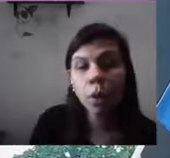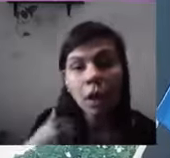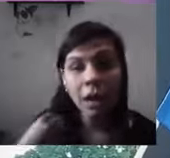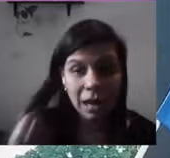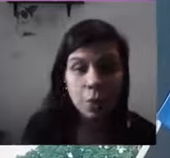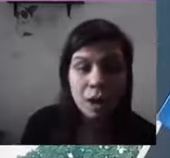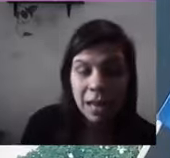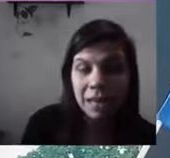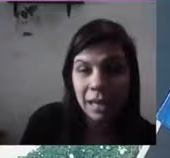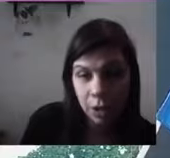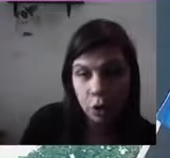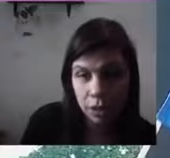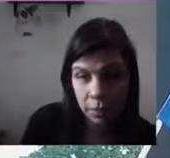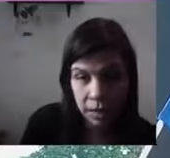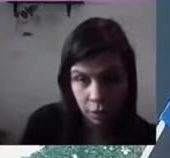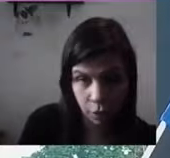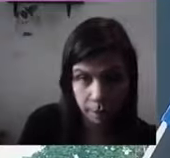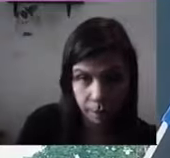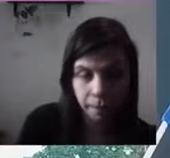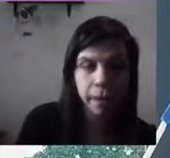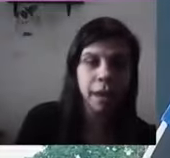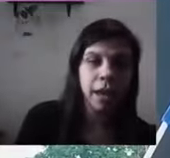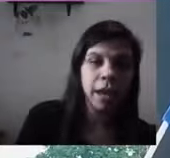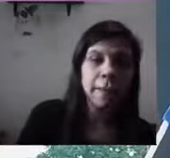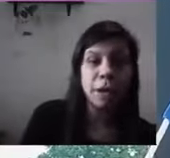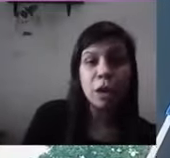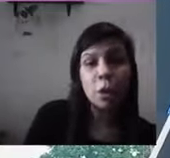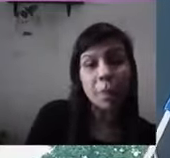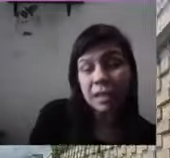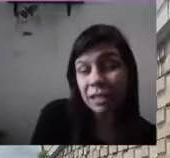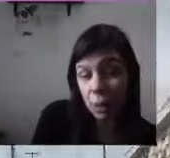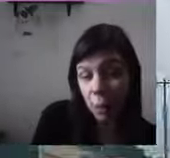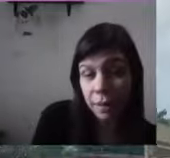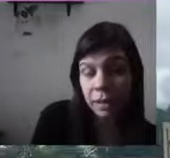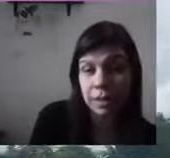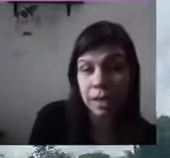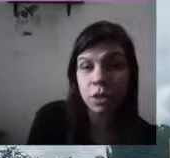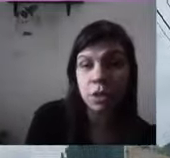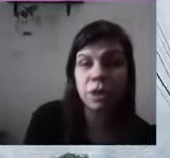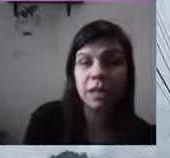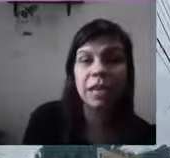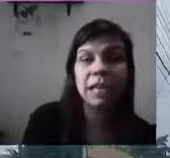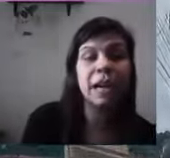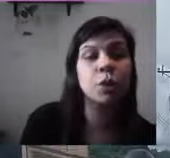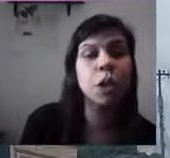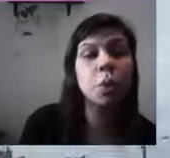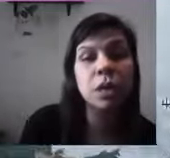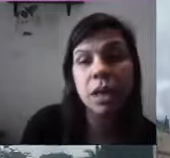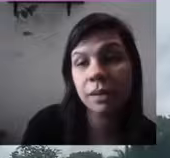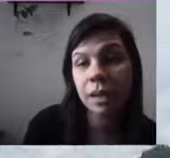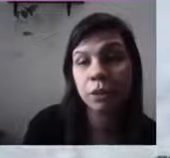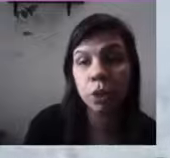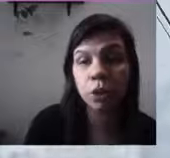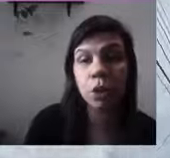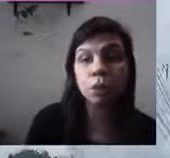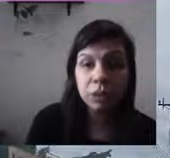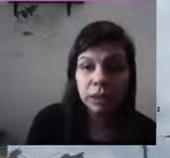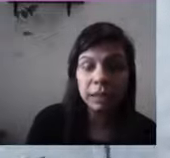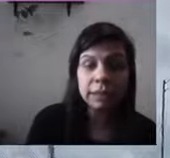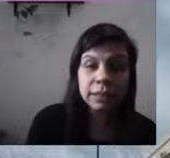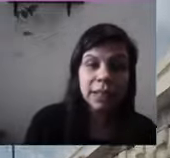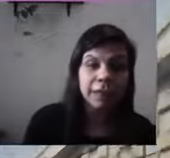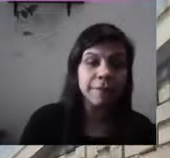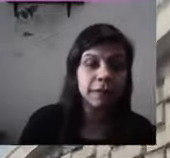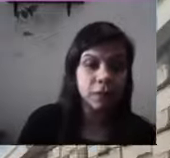pluralismo, la igualdad y la no discriminación. En mayo de 2019, secretario general de las Naciones Unidas, Antonio